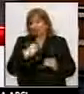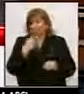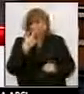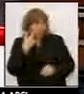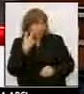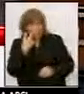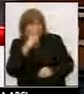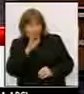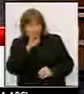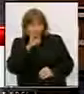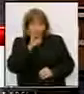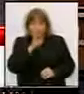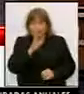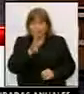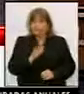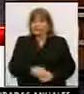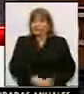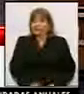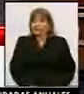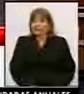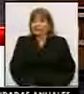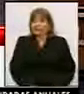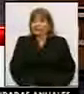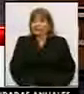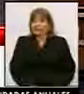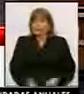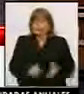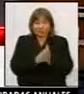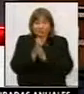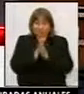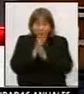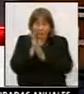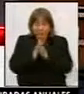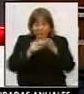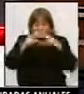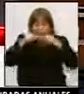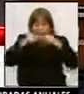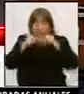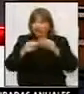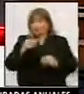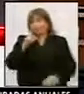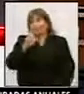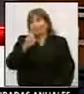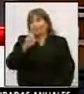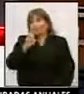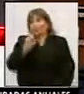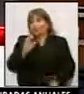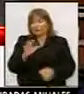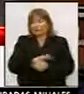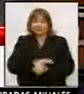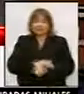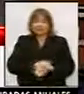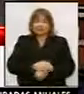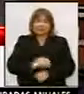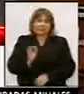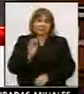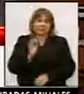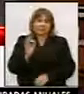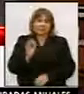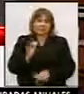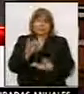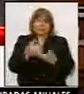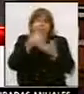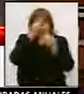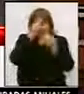la seriedad del presidente de la Comisión Agraria, que sí hay el ánimo de investigar, en 120 días no vamos a poder ni siquiera recibir